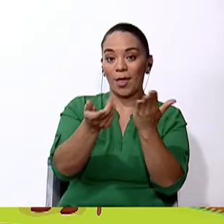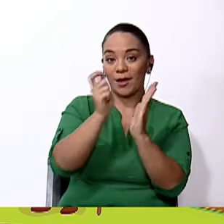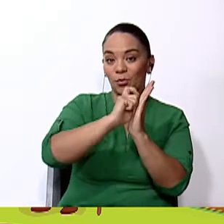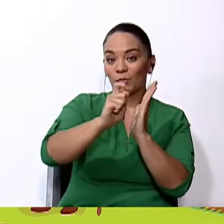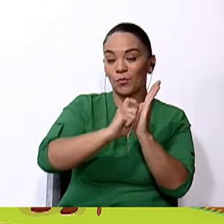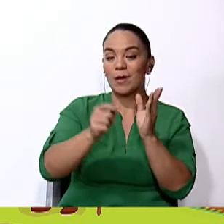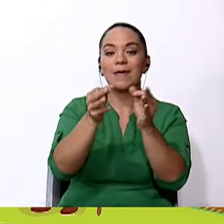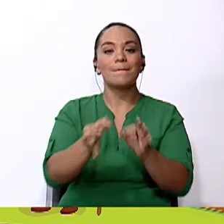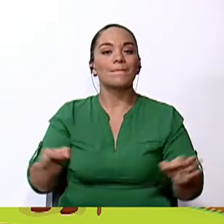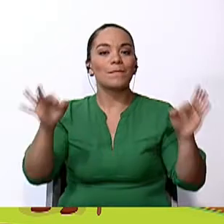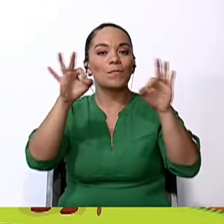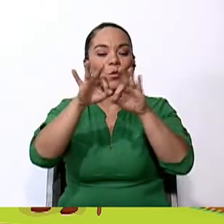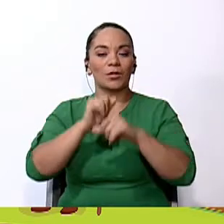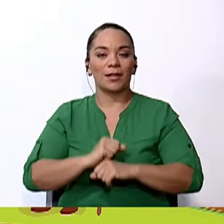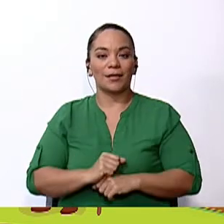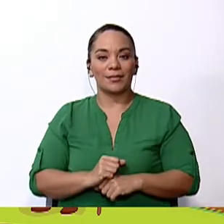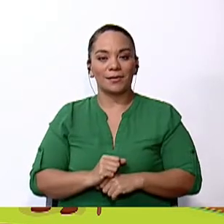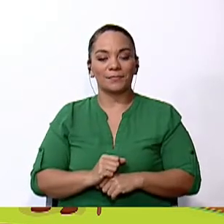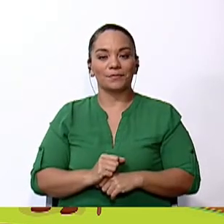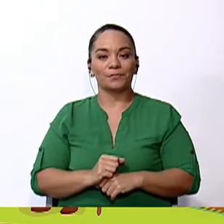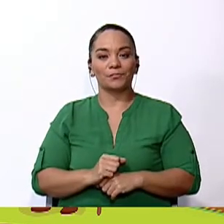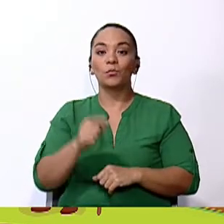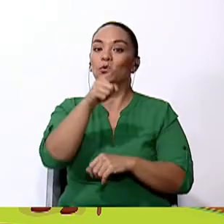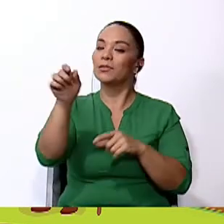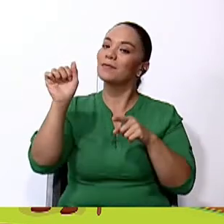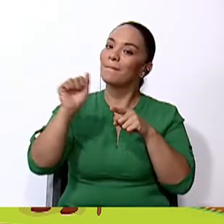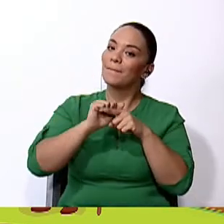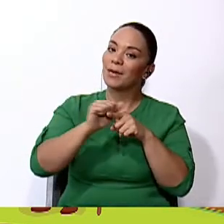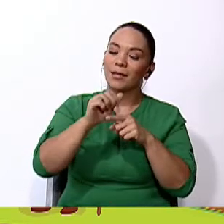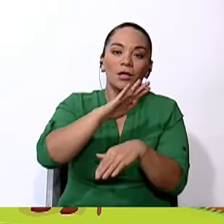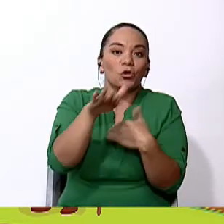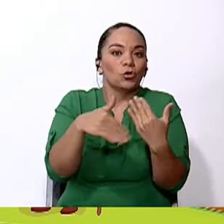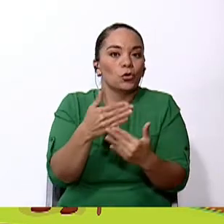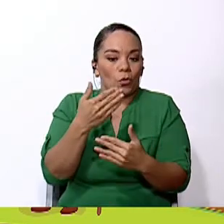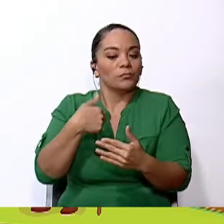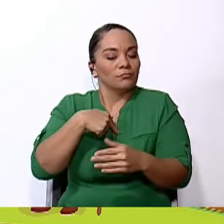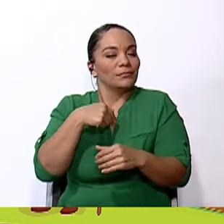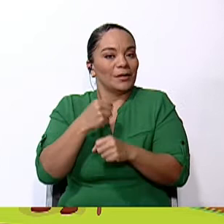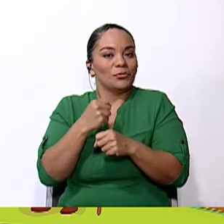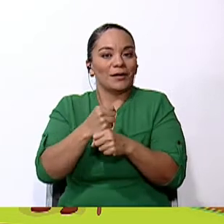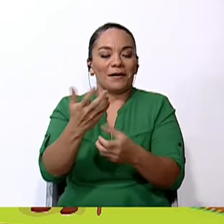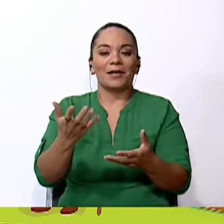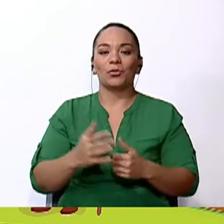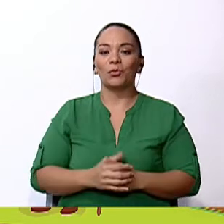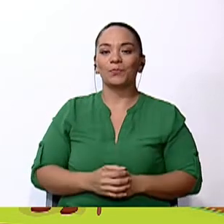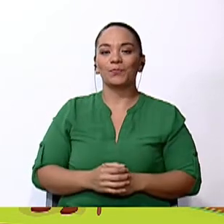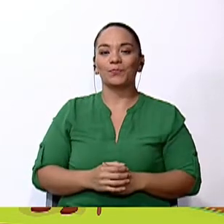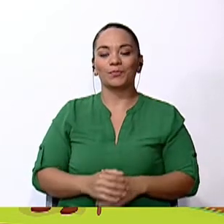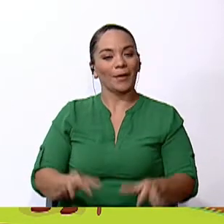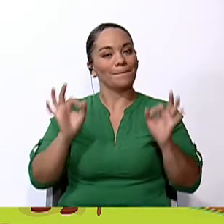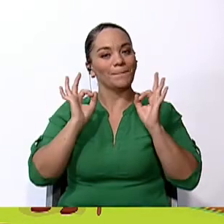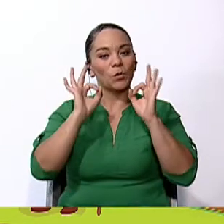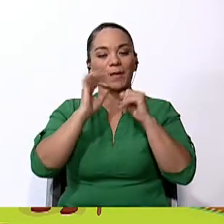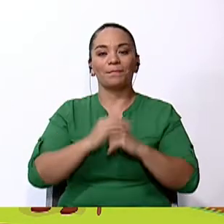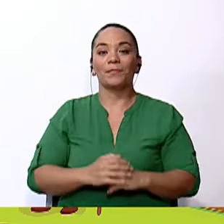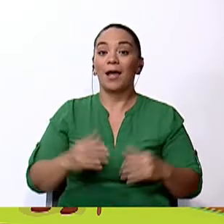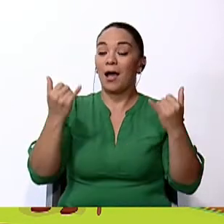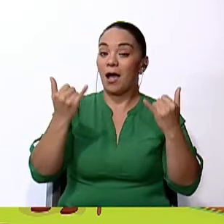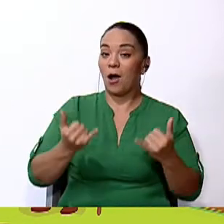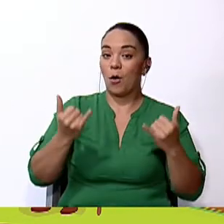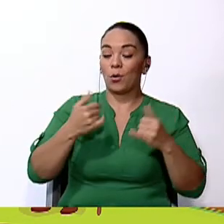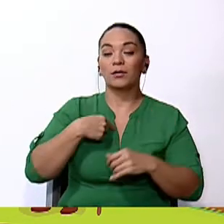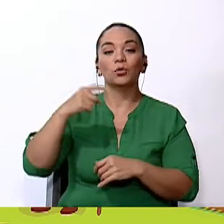es muy importante porque así ponen en práctica lo que estamos trabajando. ¿De acuerdo? Bien, ahora